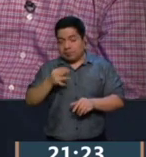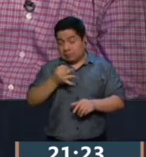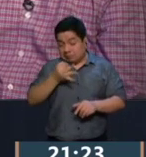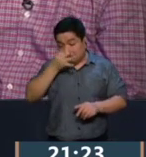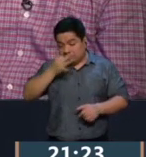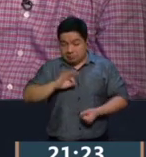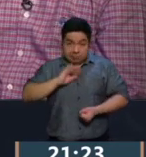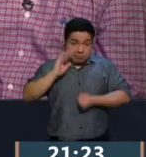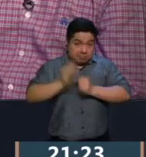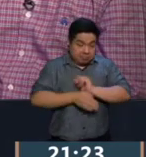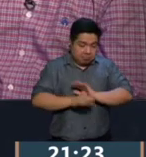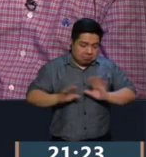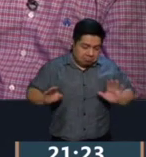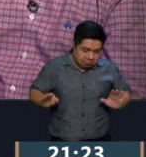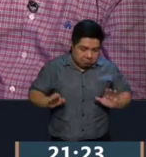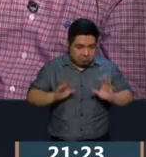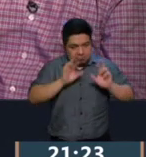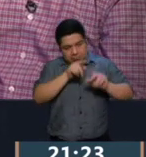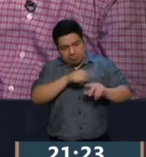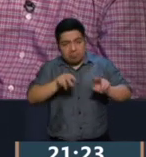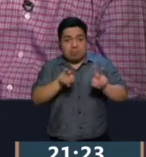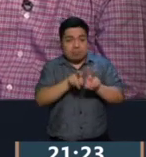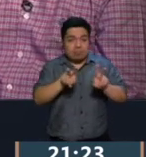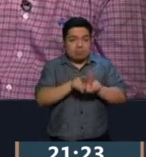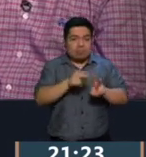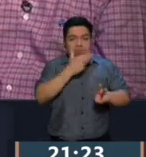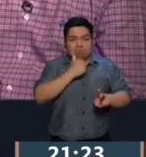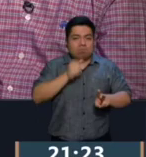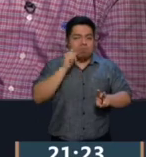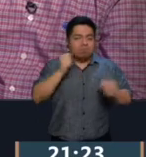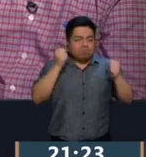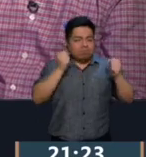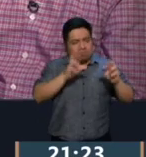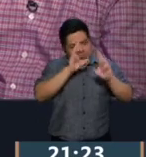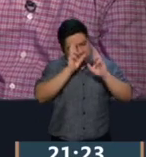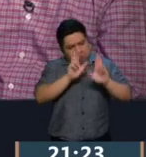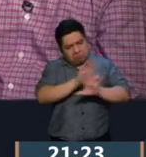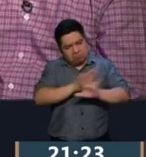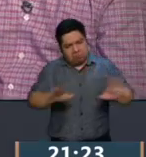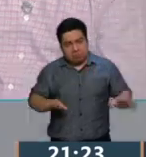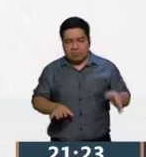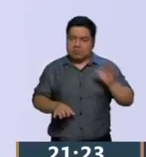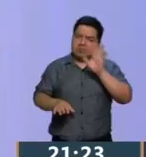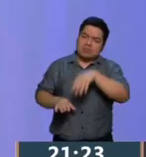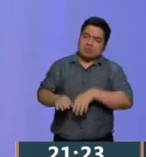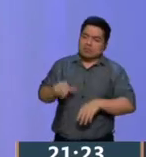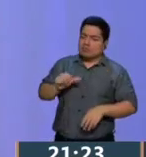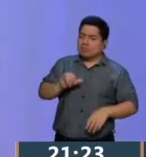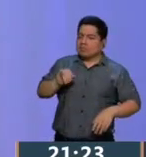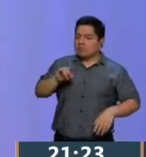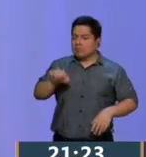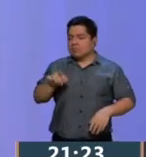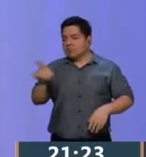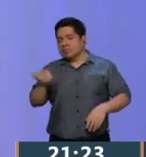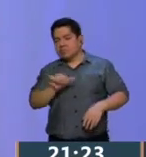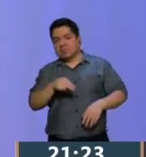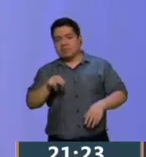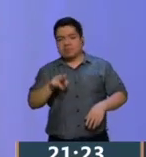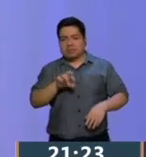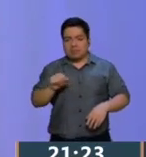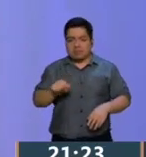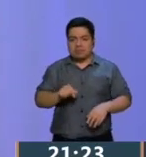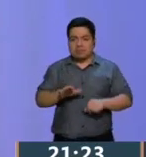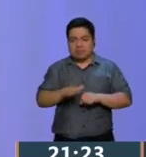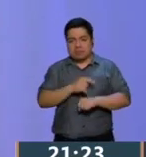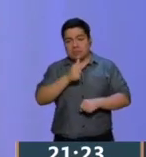concluirse y mi respeto a los vecinos que se manifestaron en Xola e Insurgentes. Alejandro, ¿algo que quieras decir o nos vamos con Andrés por alusiones personales a la